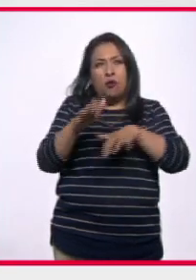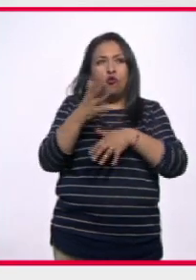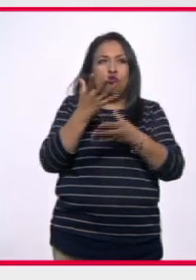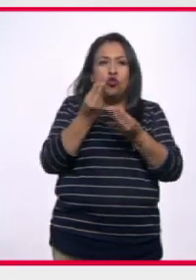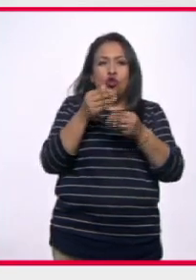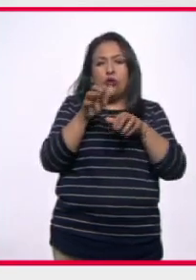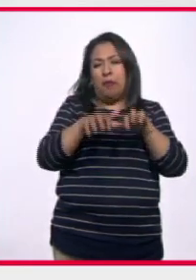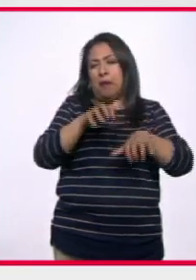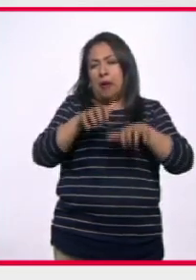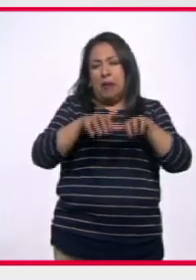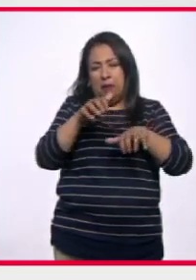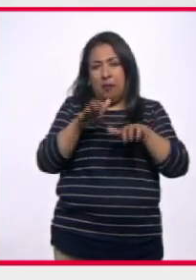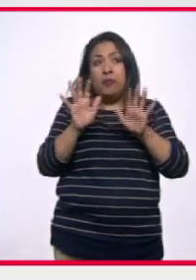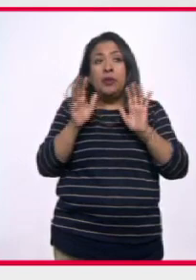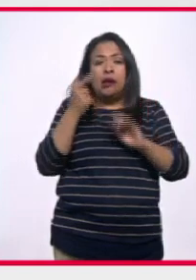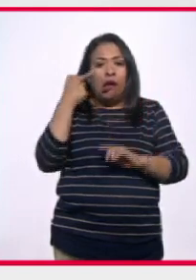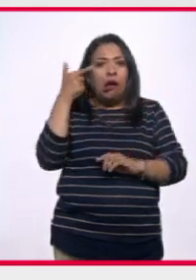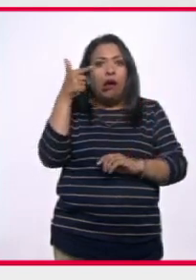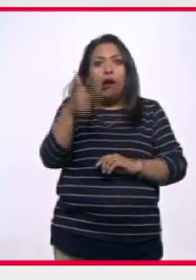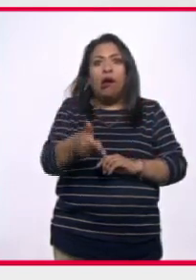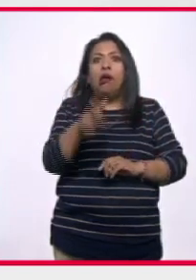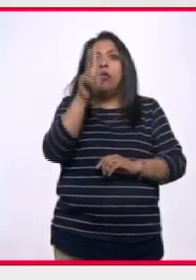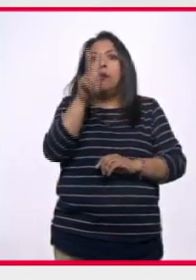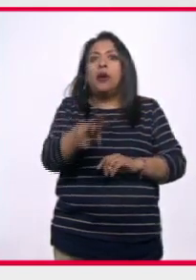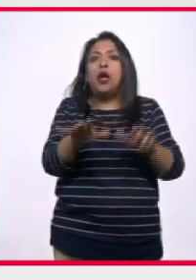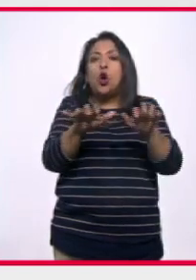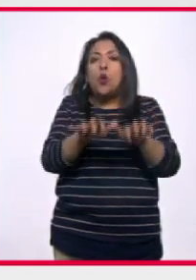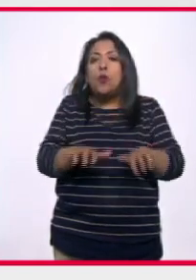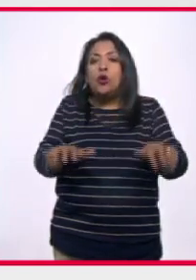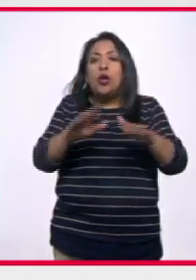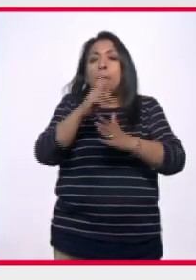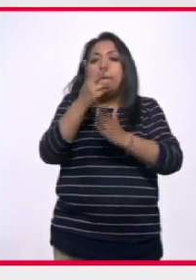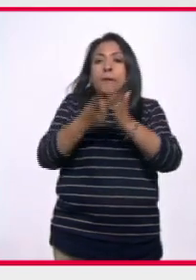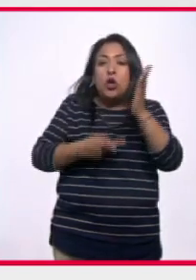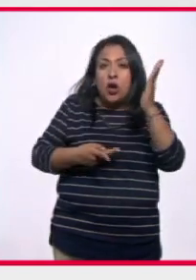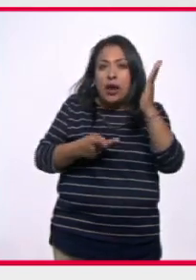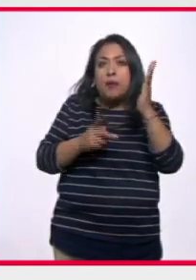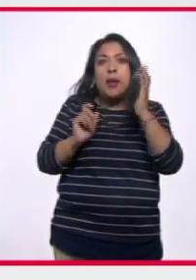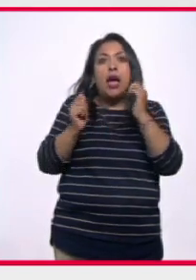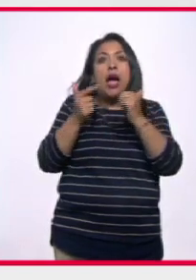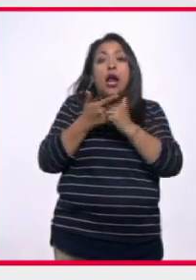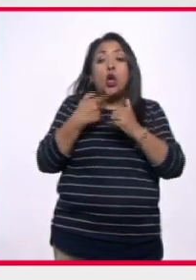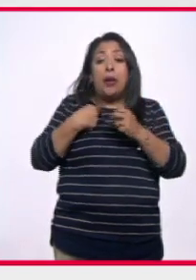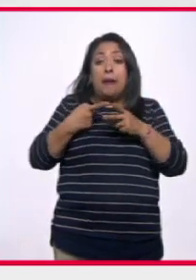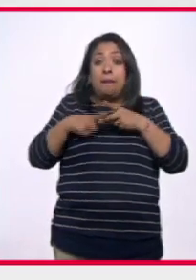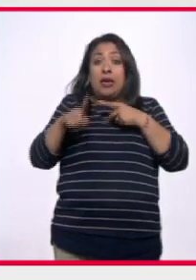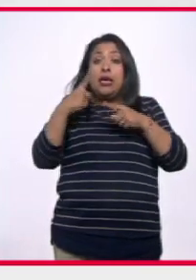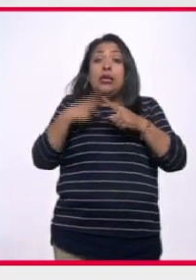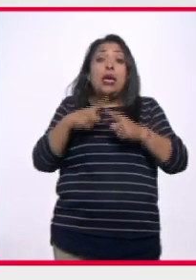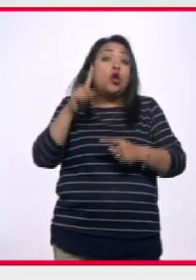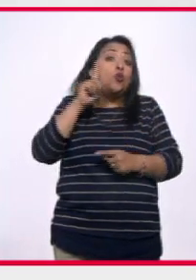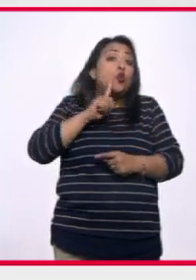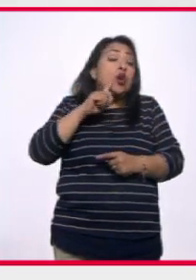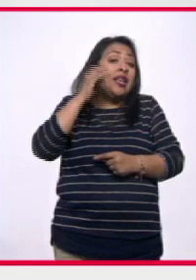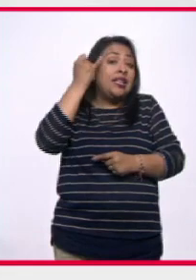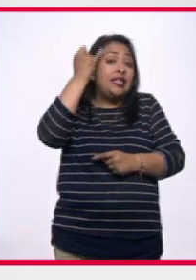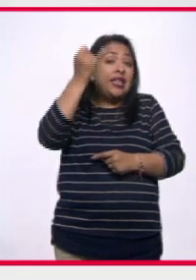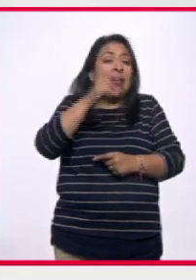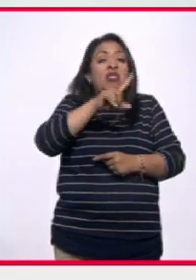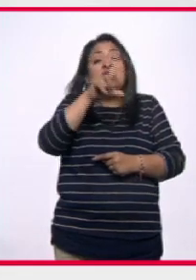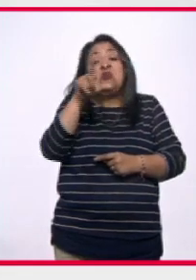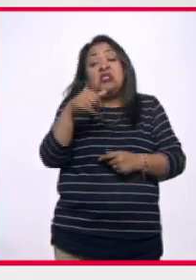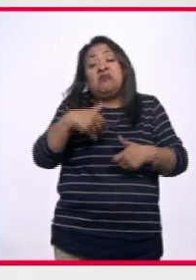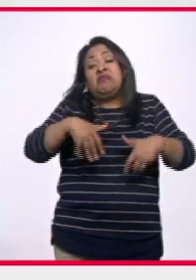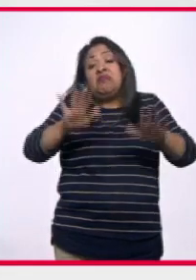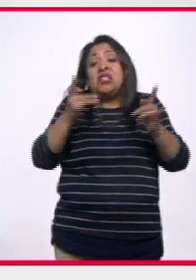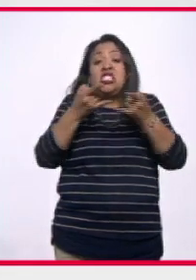muchas cosas de cómputo y ahí me di cuenta que en realidad la computación la programación es algo que fue iniciado por mujeres y después por varias razones